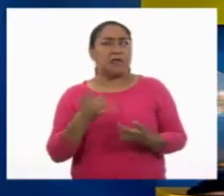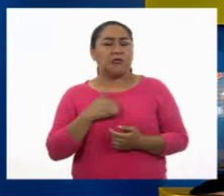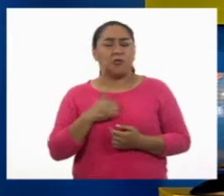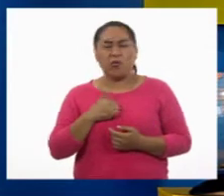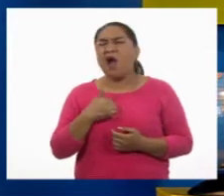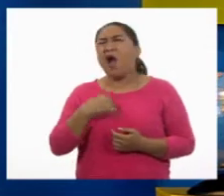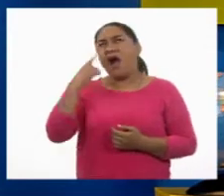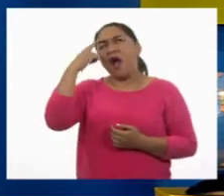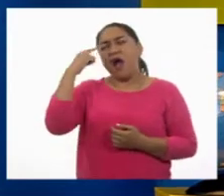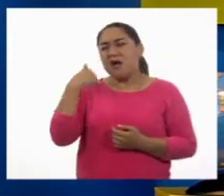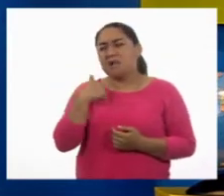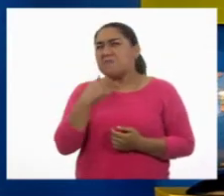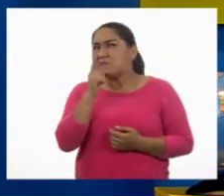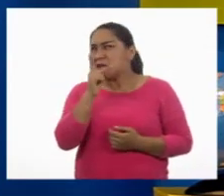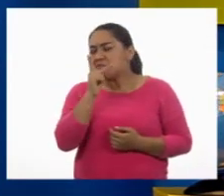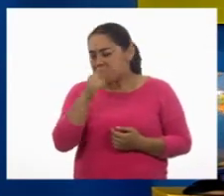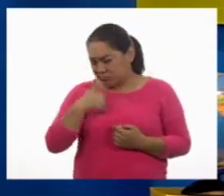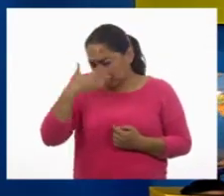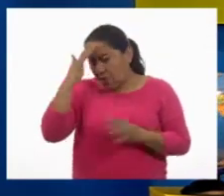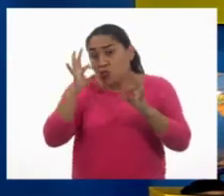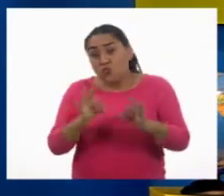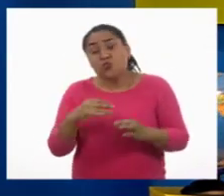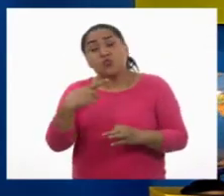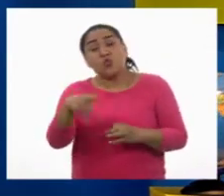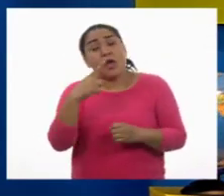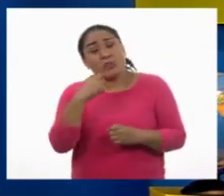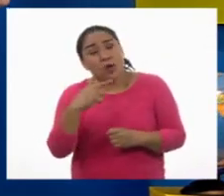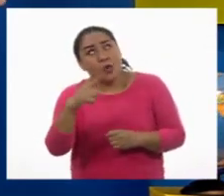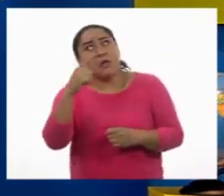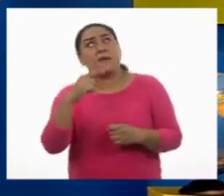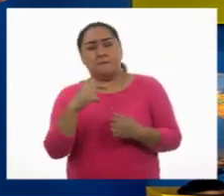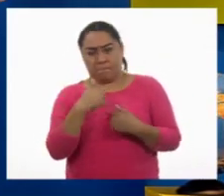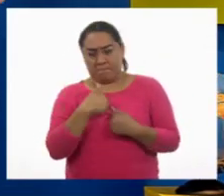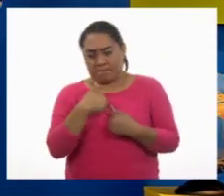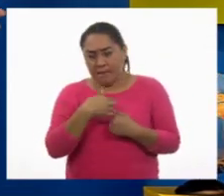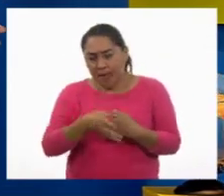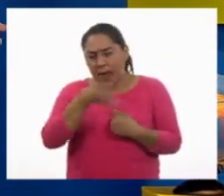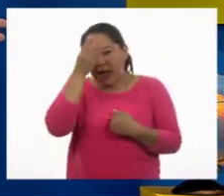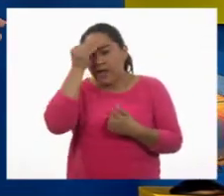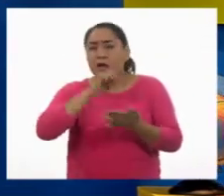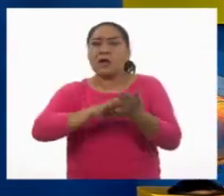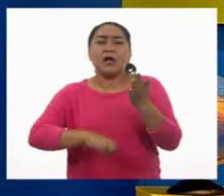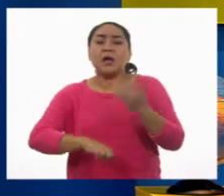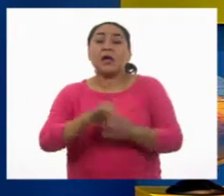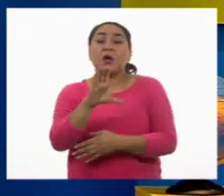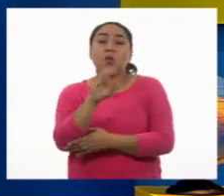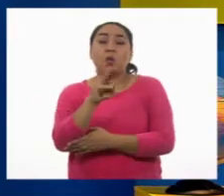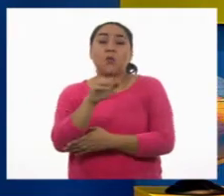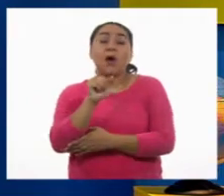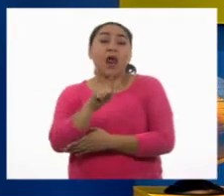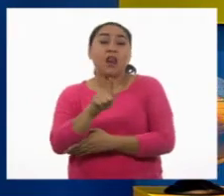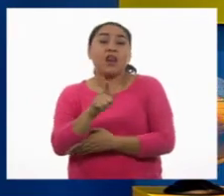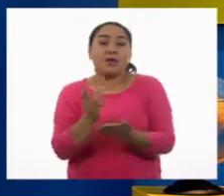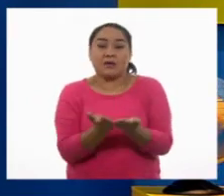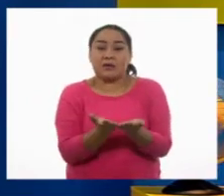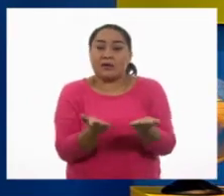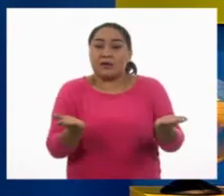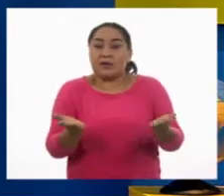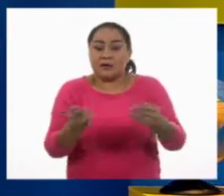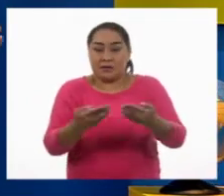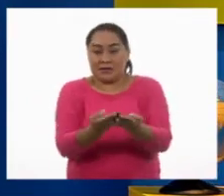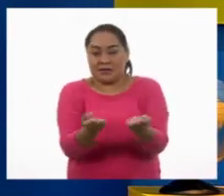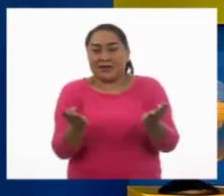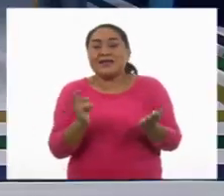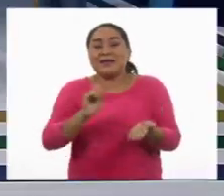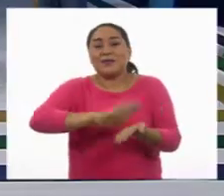Yo me sé algunas palabras que vienen del náhuatl. Me aprendí algunas como comal, que es la plancha metálica donde se